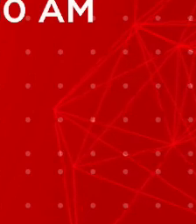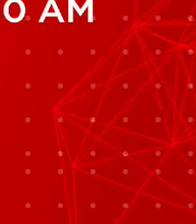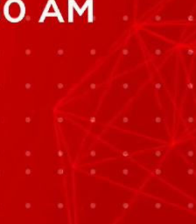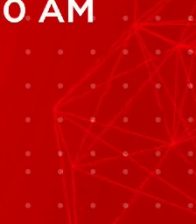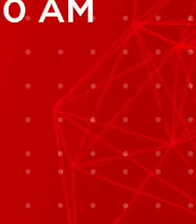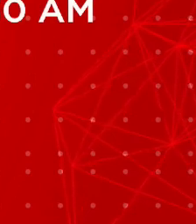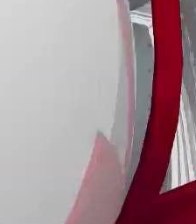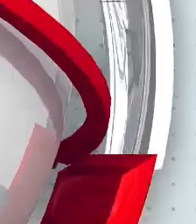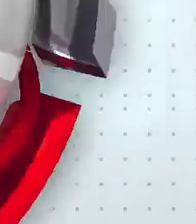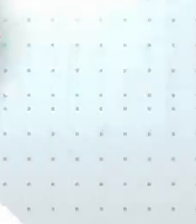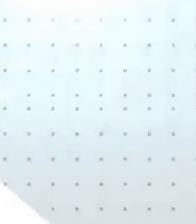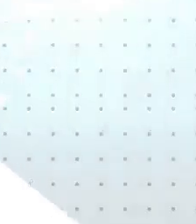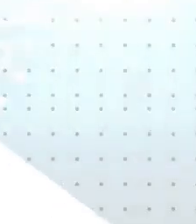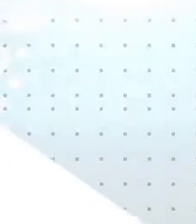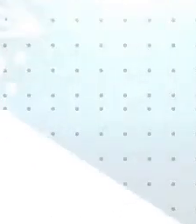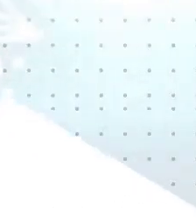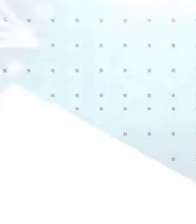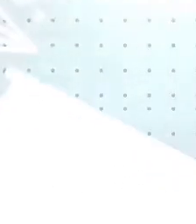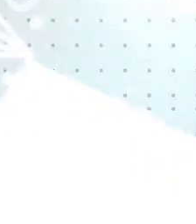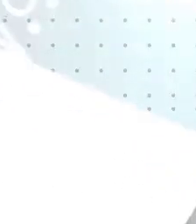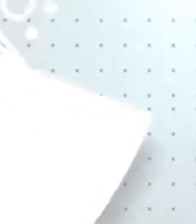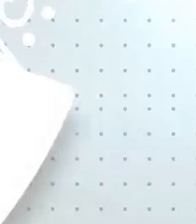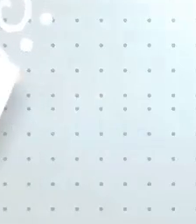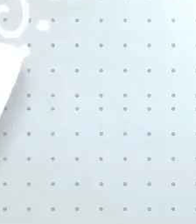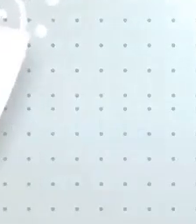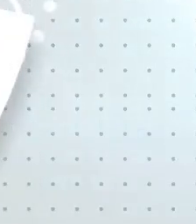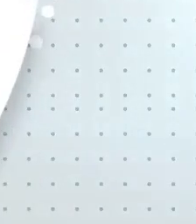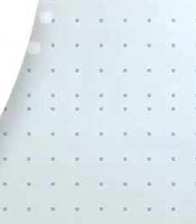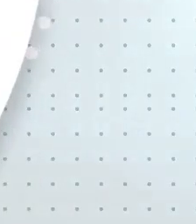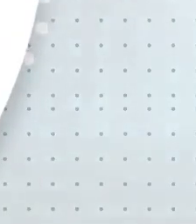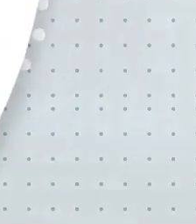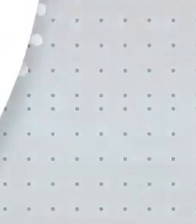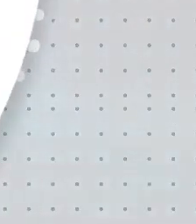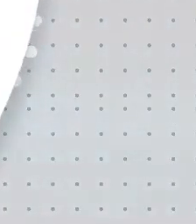Por Canal 13, nuestro canal.